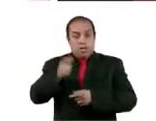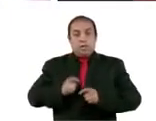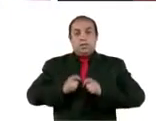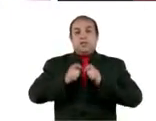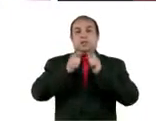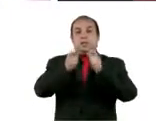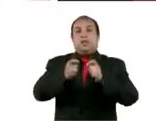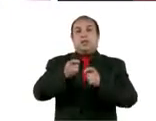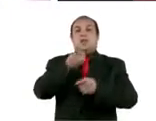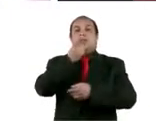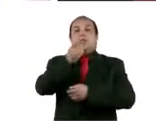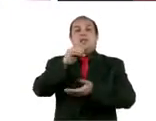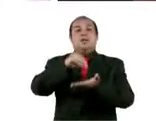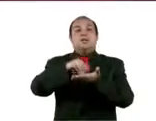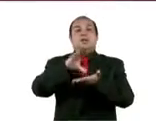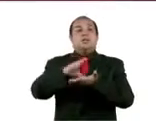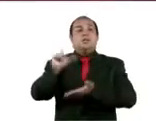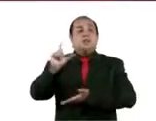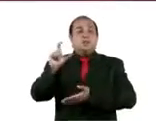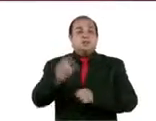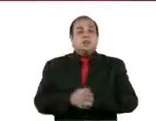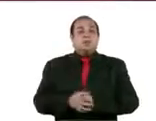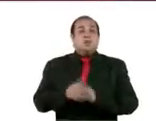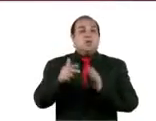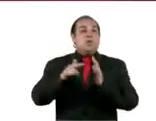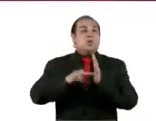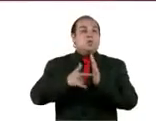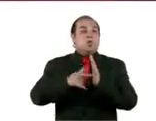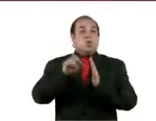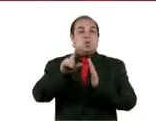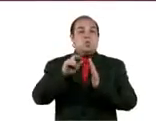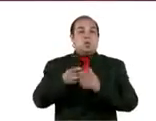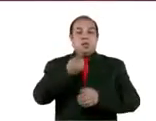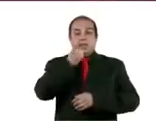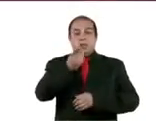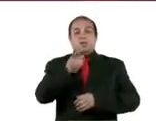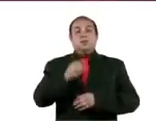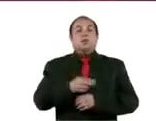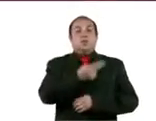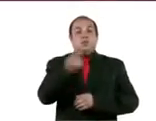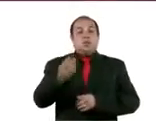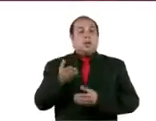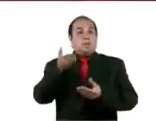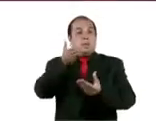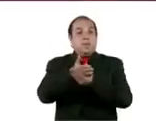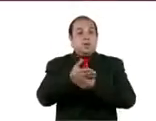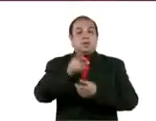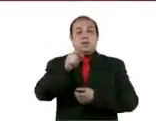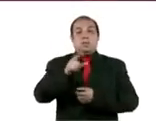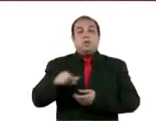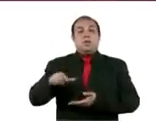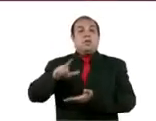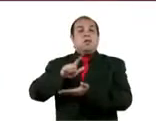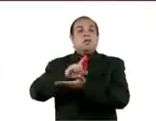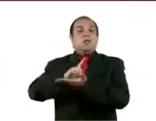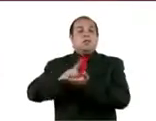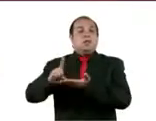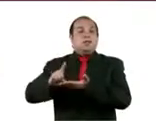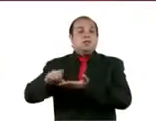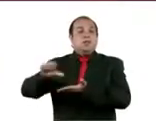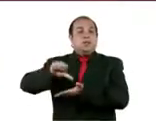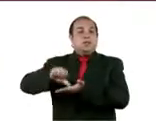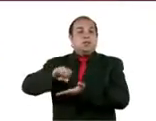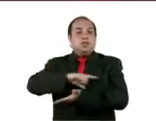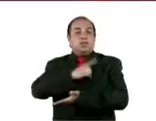le dará los horarios en los que pueden asistir y el domicilio del centro de salud a que puedan asistir para que